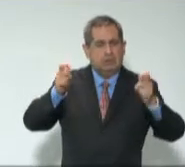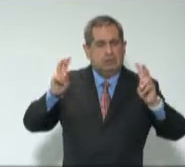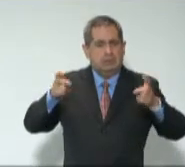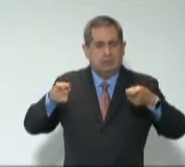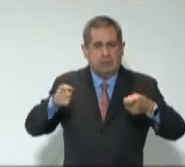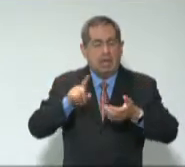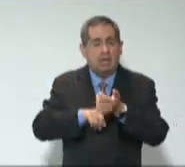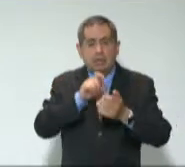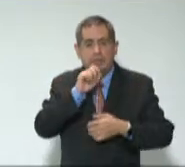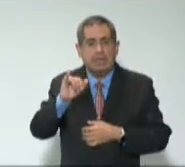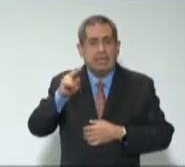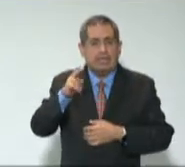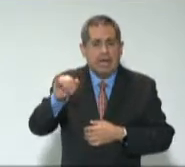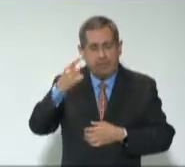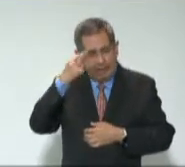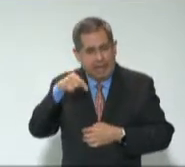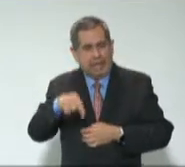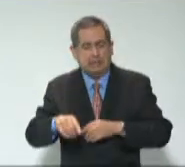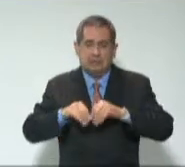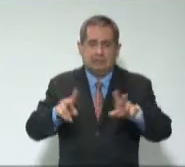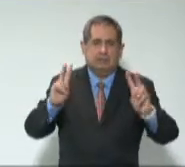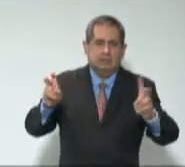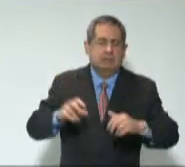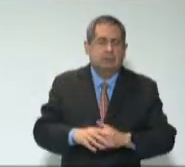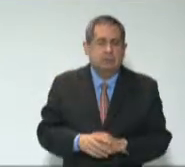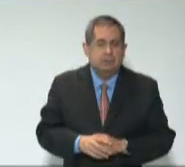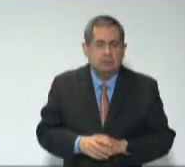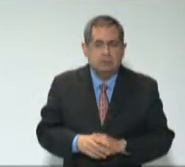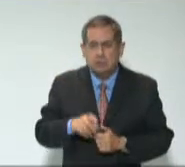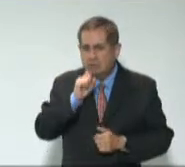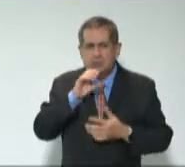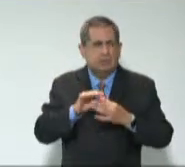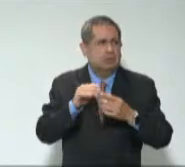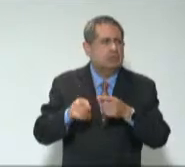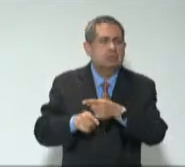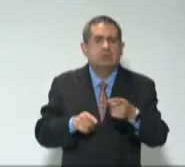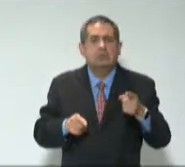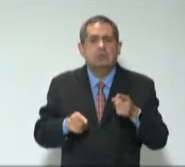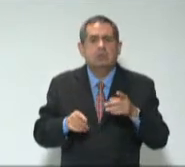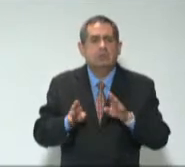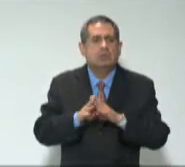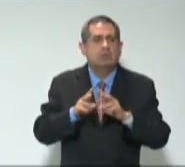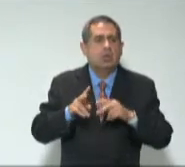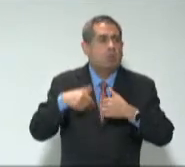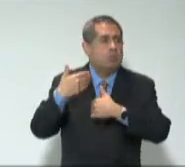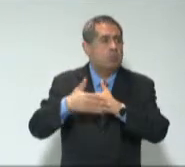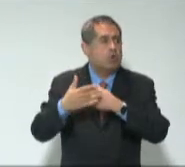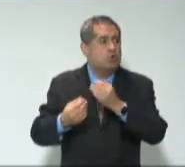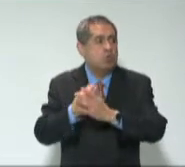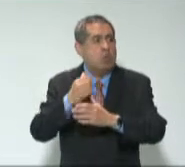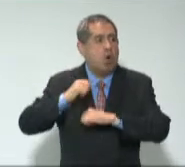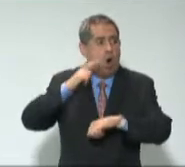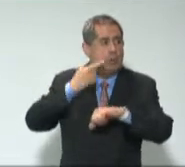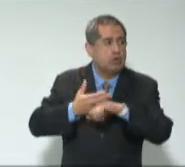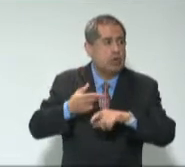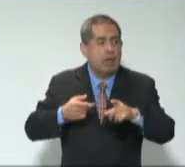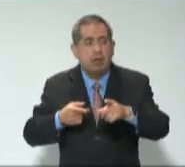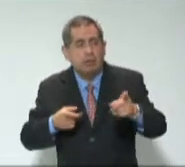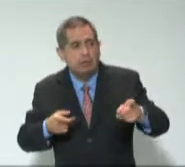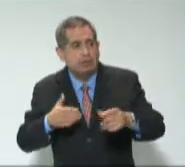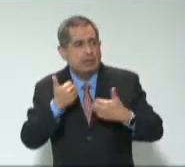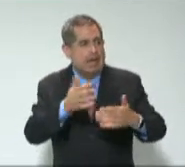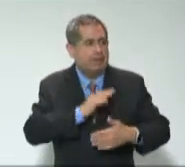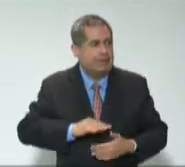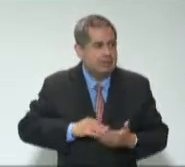ainay por por haber sacado y y andaba por ahí el que va a ser comisionado Adrián Alcalá lo quería yo